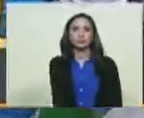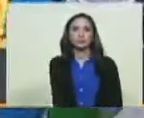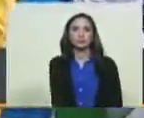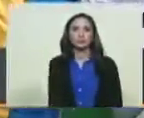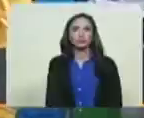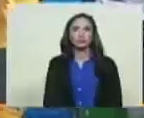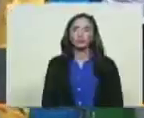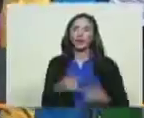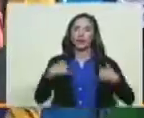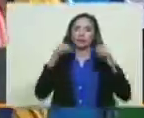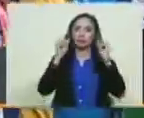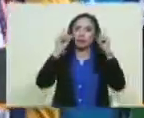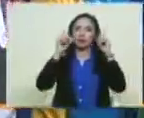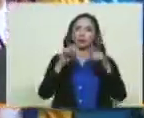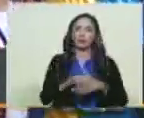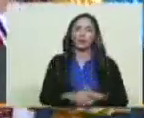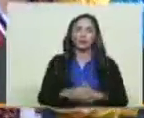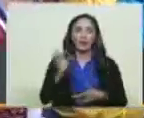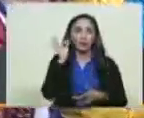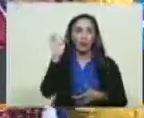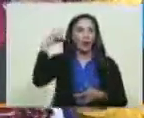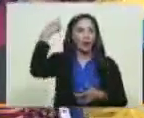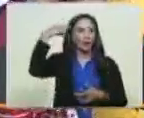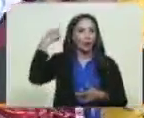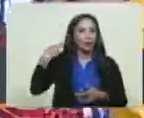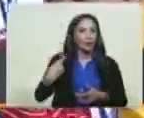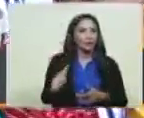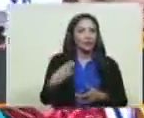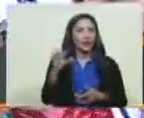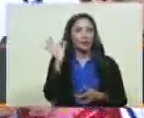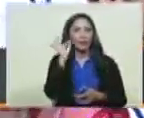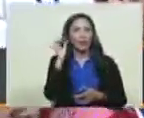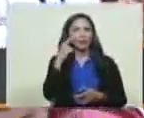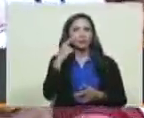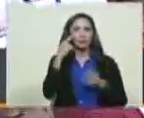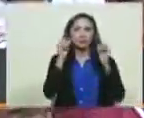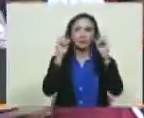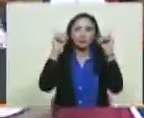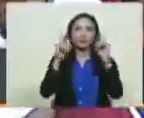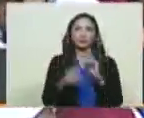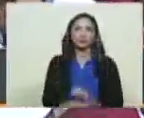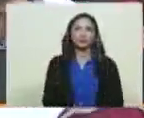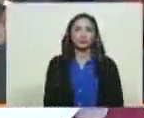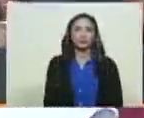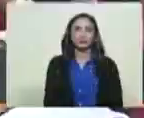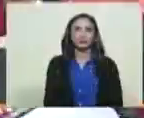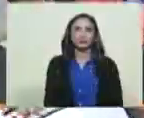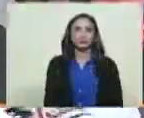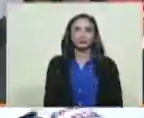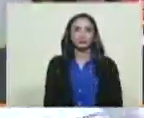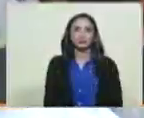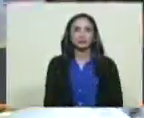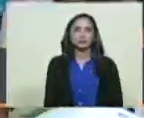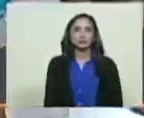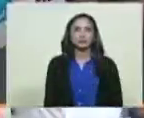yo la sorprendía cuando llegue la sorprendí